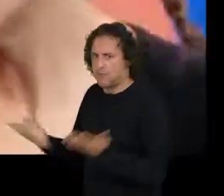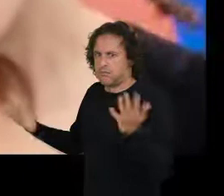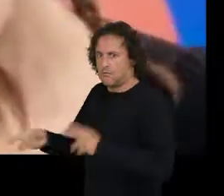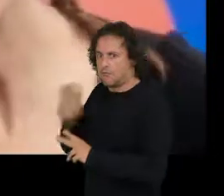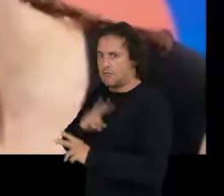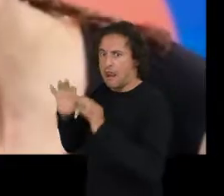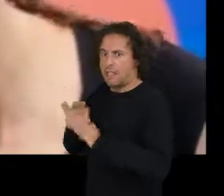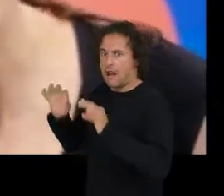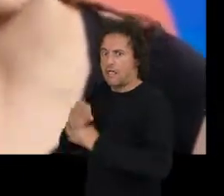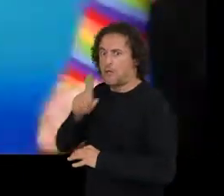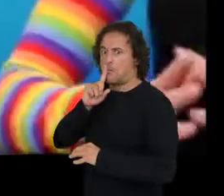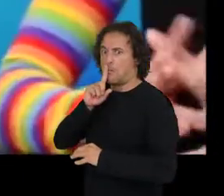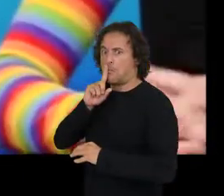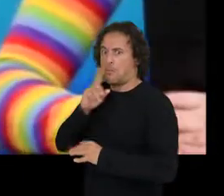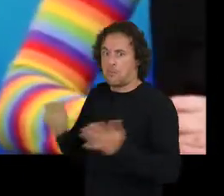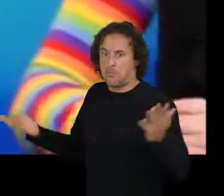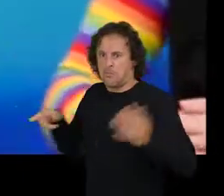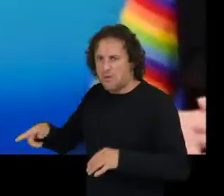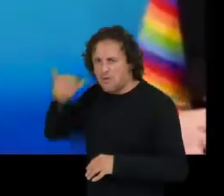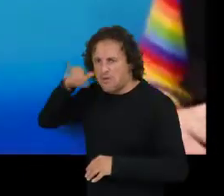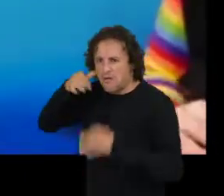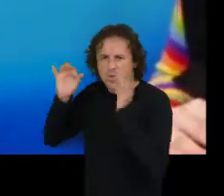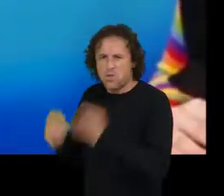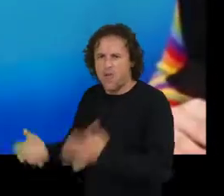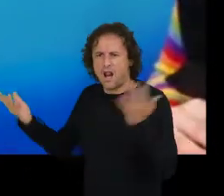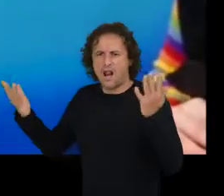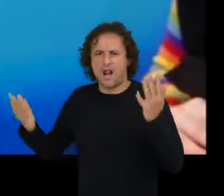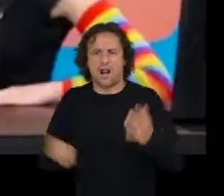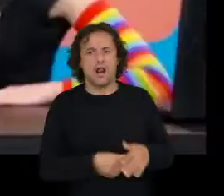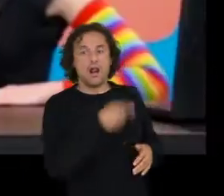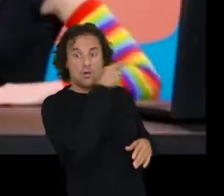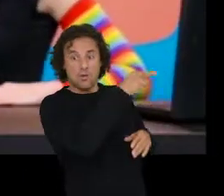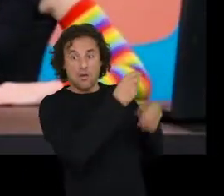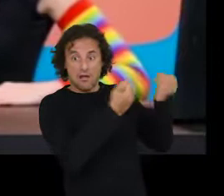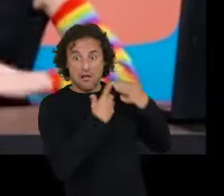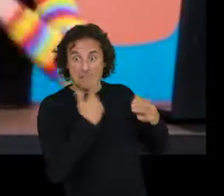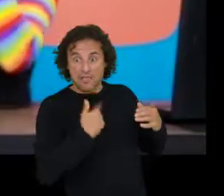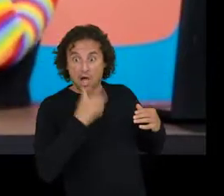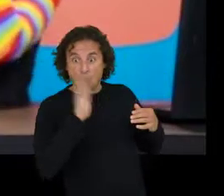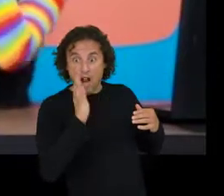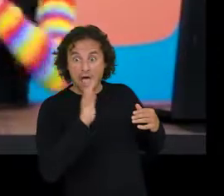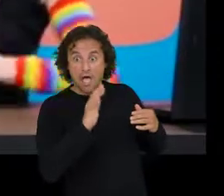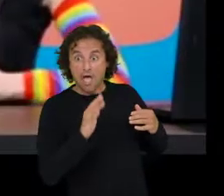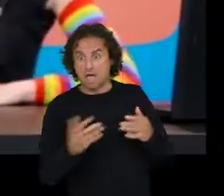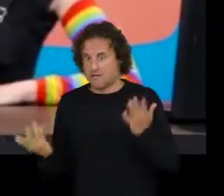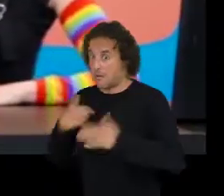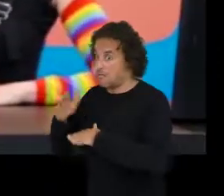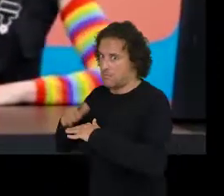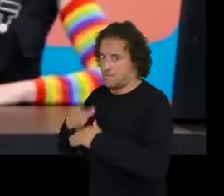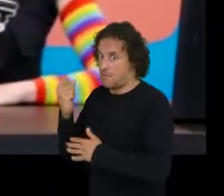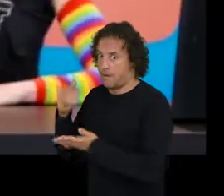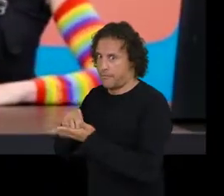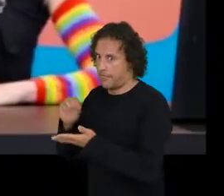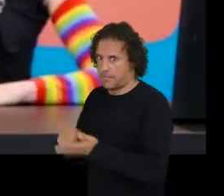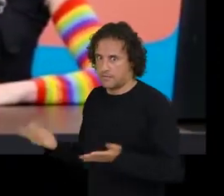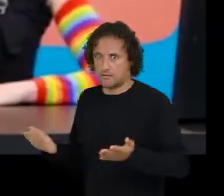contestabas, como se estivese xorda. Oh, dixechesme hola, Olinda. Mil veces polo menos. É